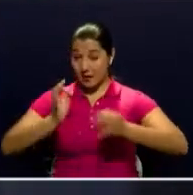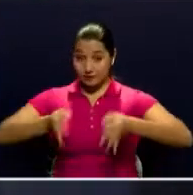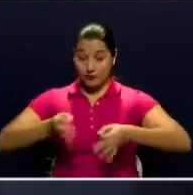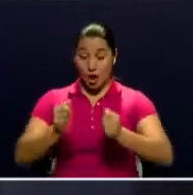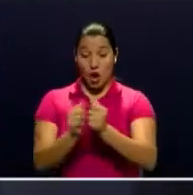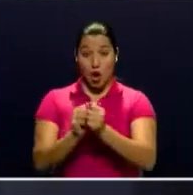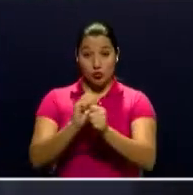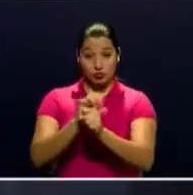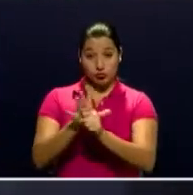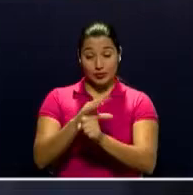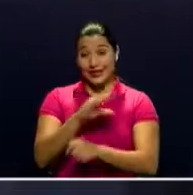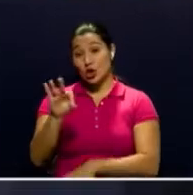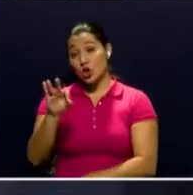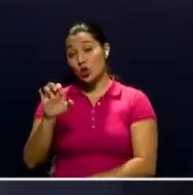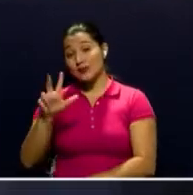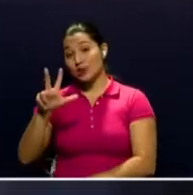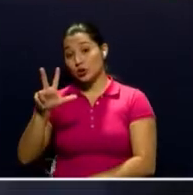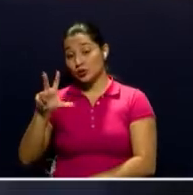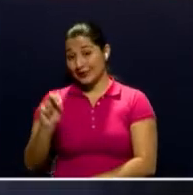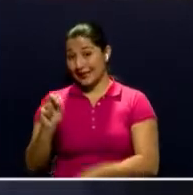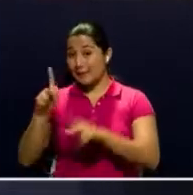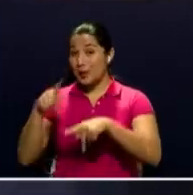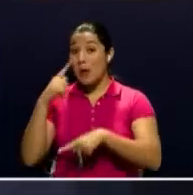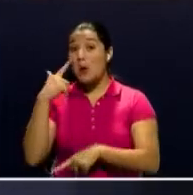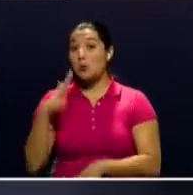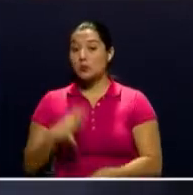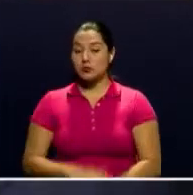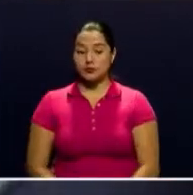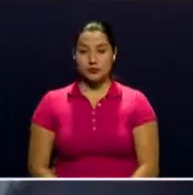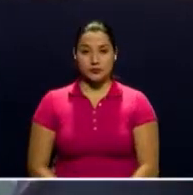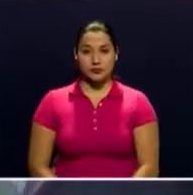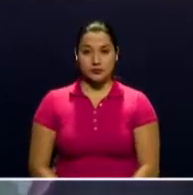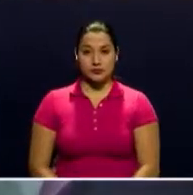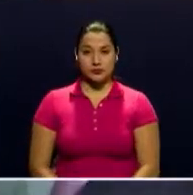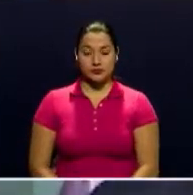confirmados y 930 casos sospechosos.